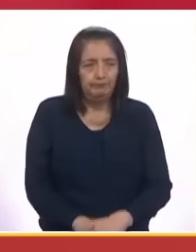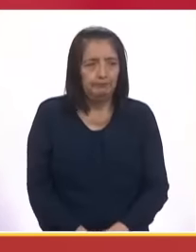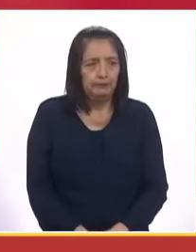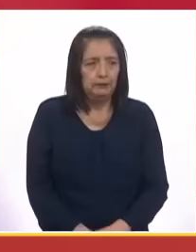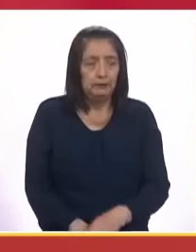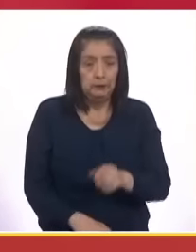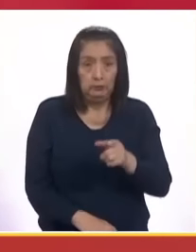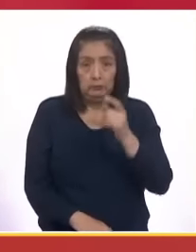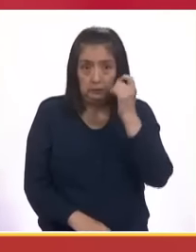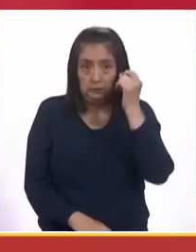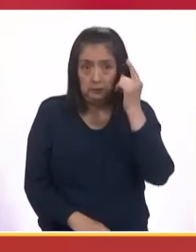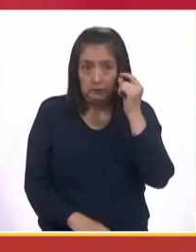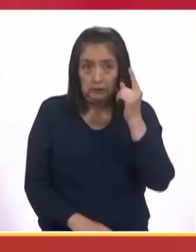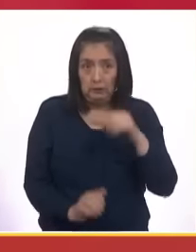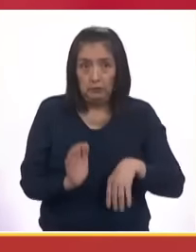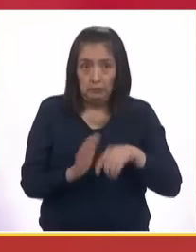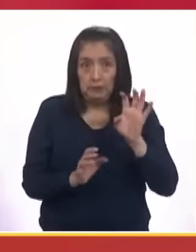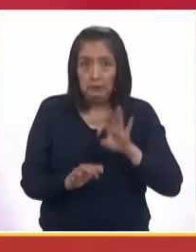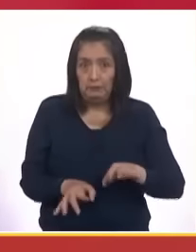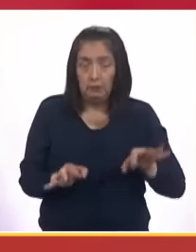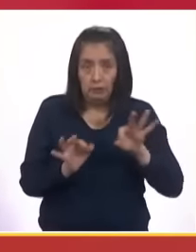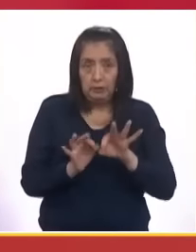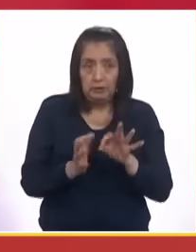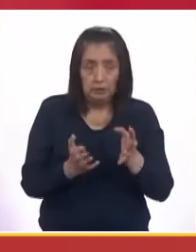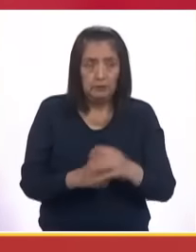Y te das cuenta que lo que prevalece